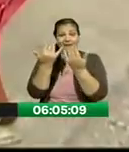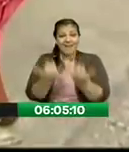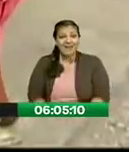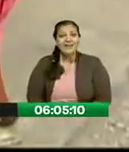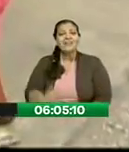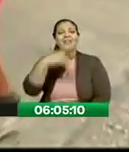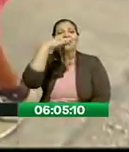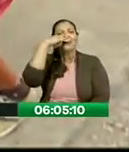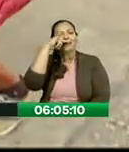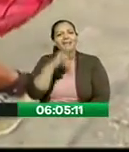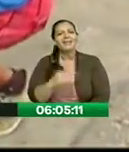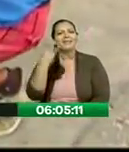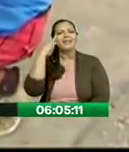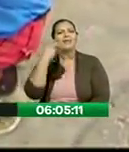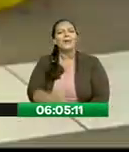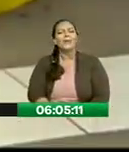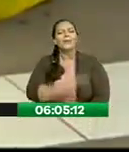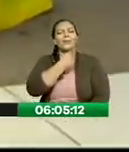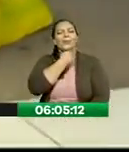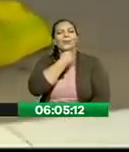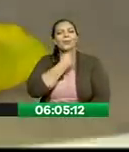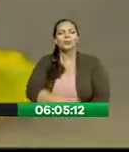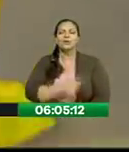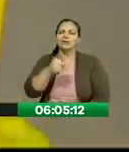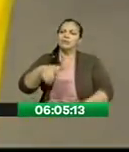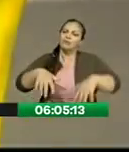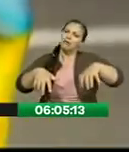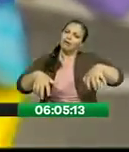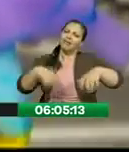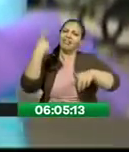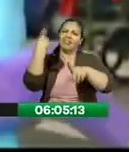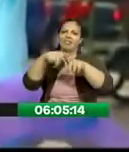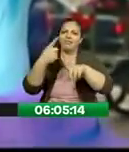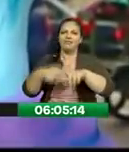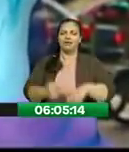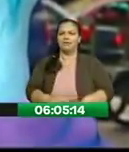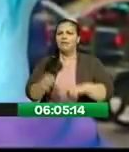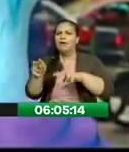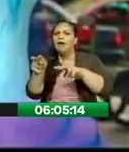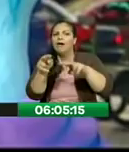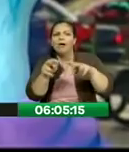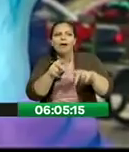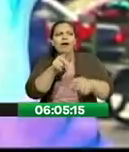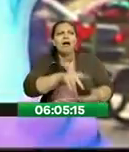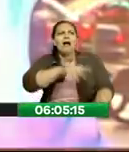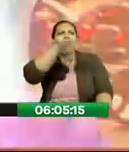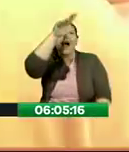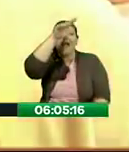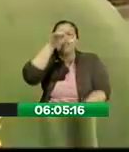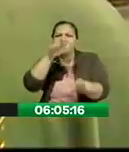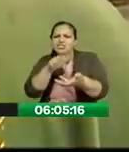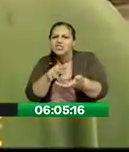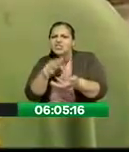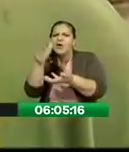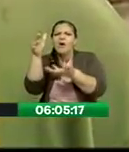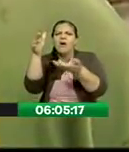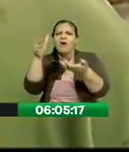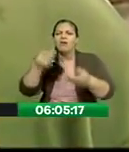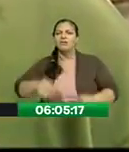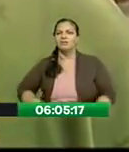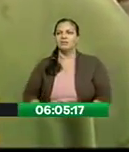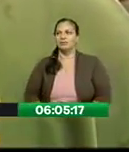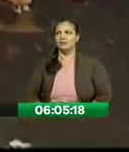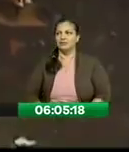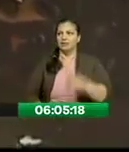hora de elegir un muñeco. Y para ellos existe una gran variedad de preferencias. Viene con Toy